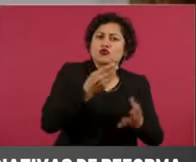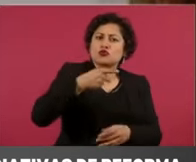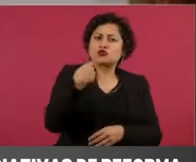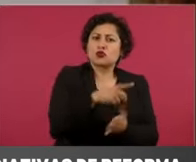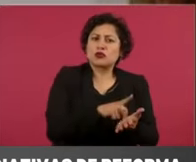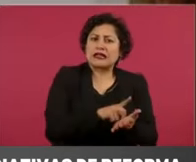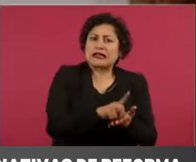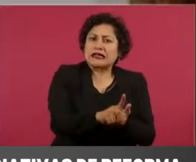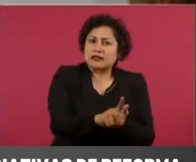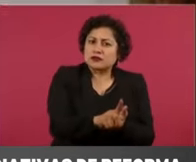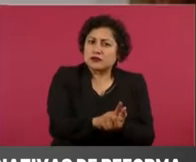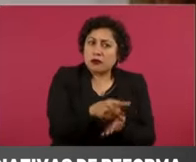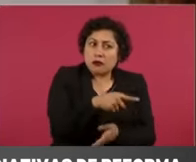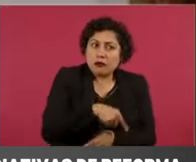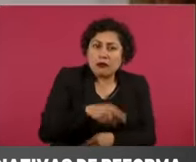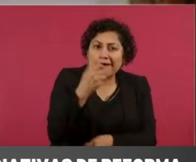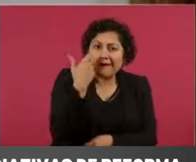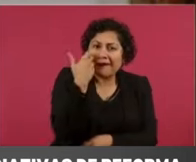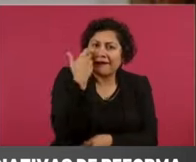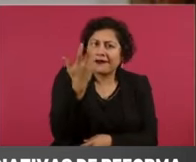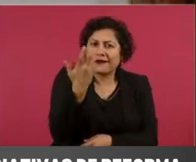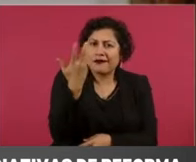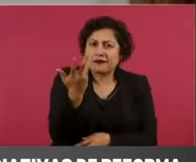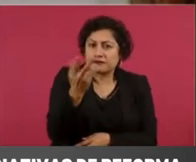unos conquistadores crueles,